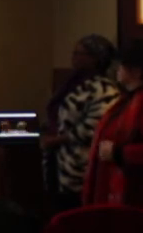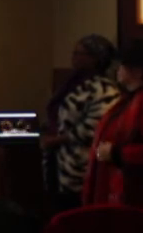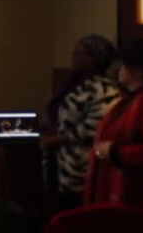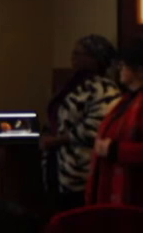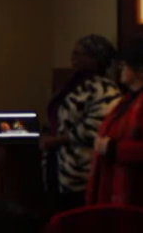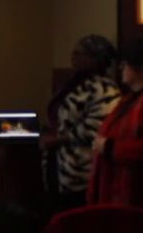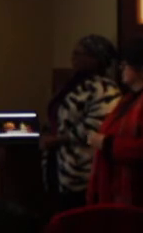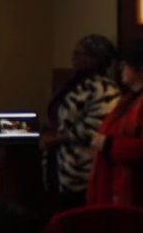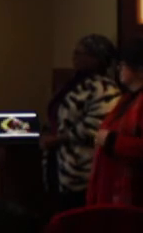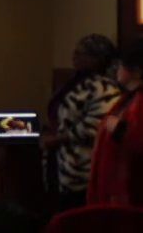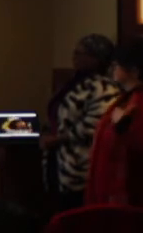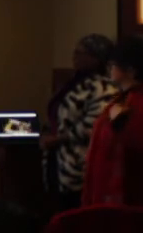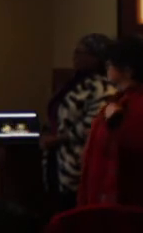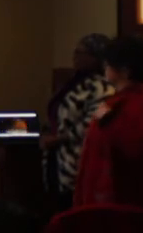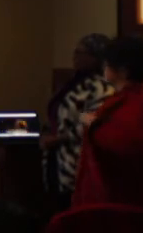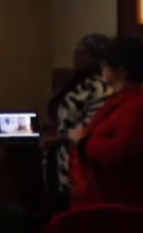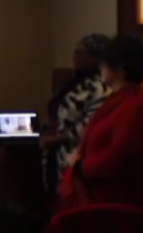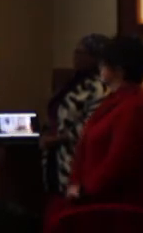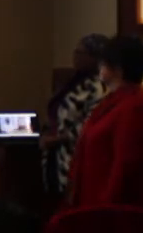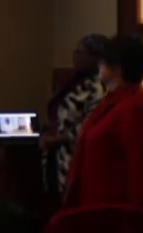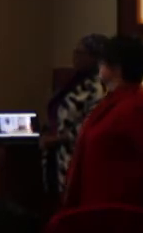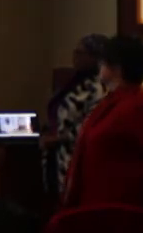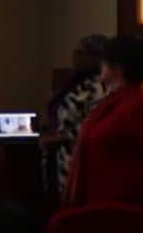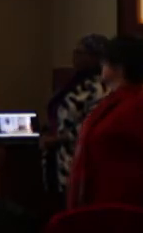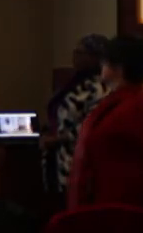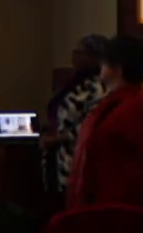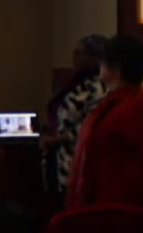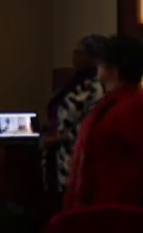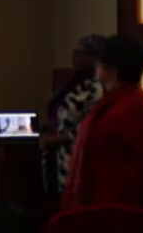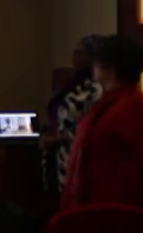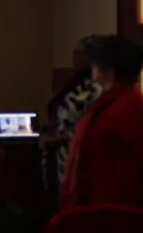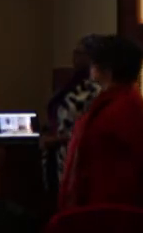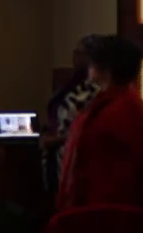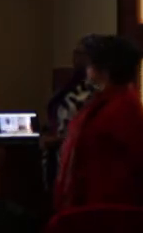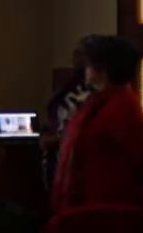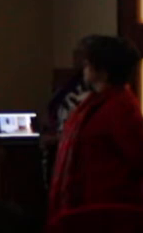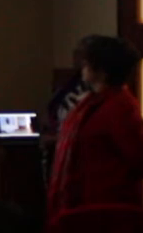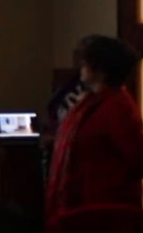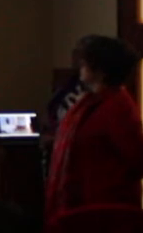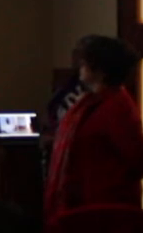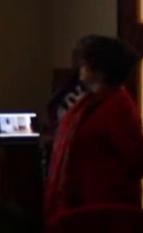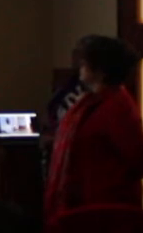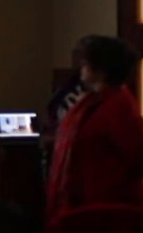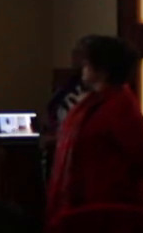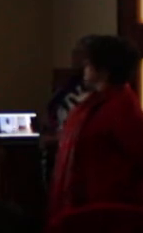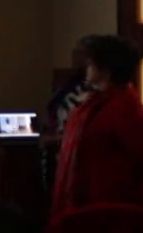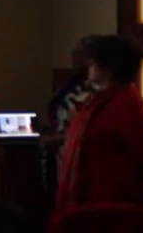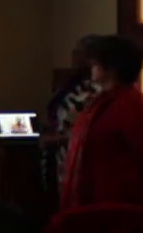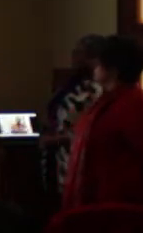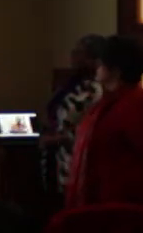cultura, de la fusión de lo negro con lo técnico, con lo